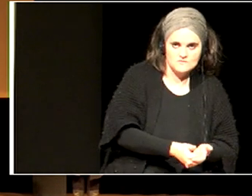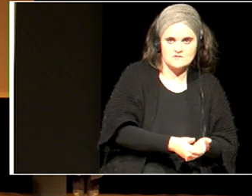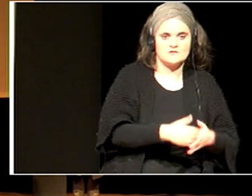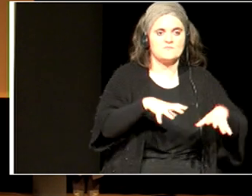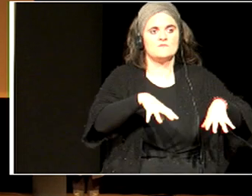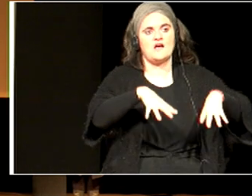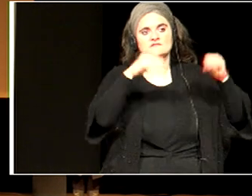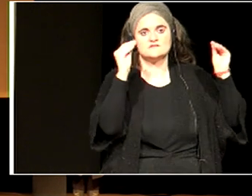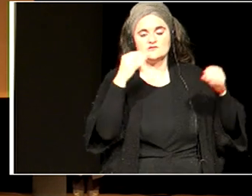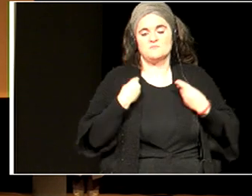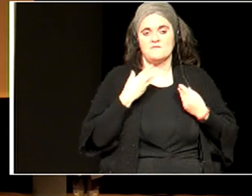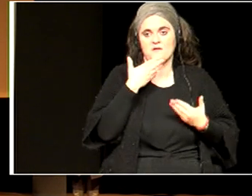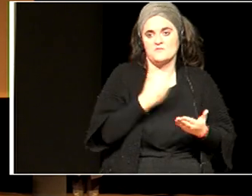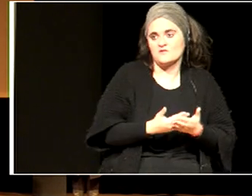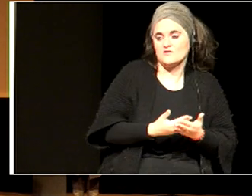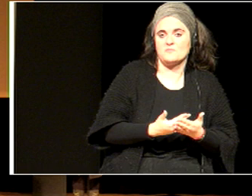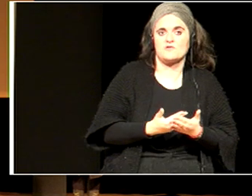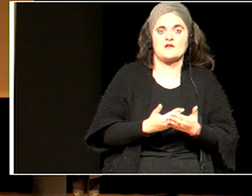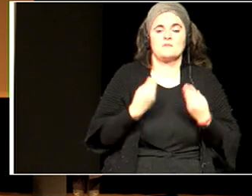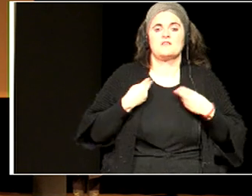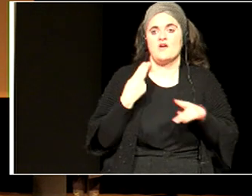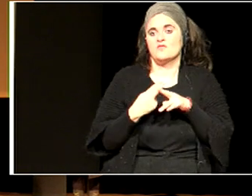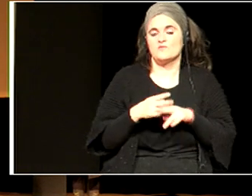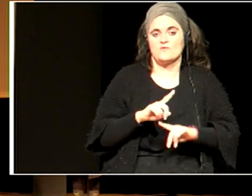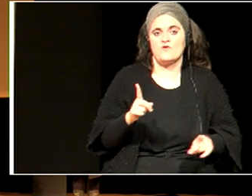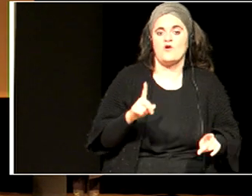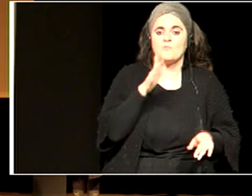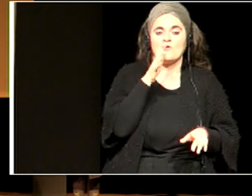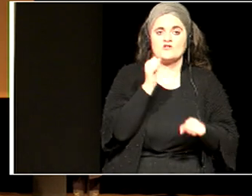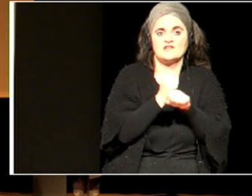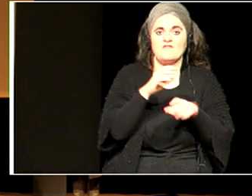nunca en la vida y no he tenido que hacer la cama de una fiesta